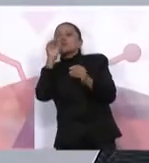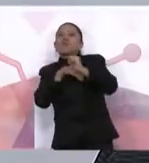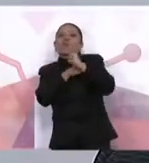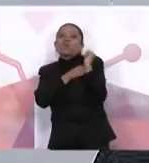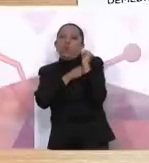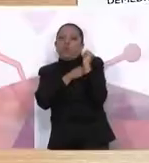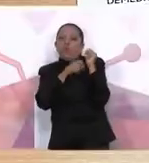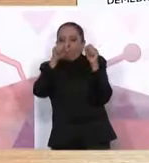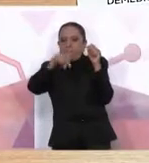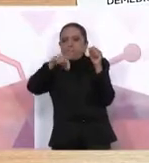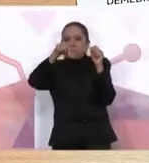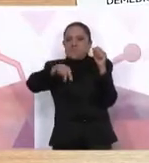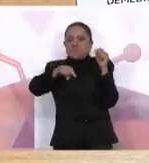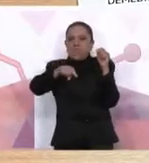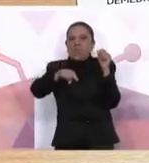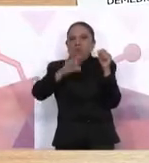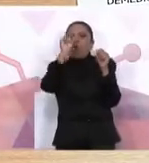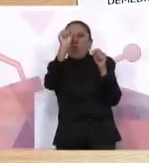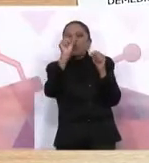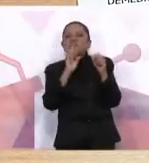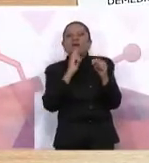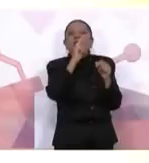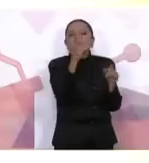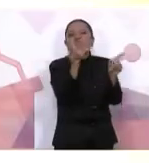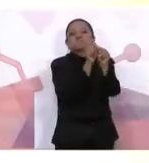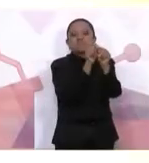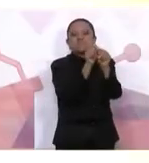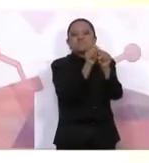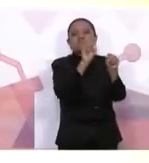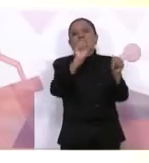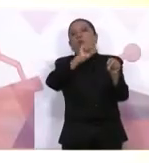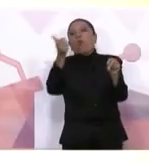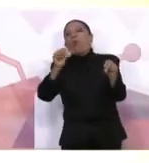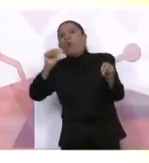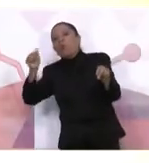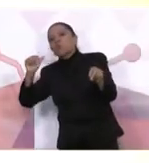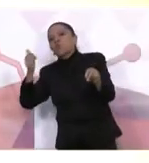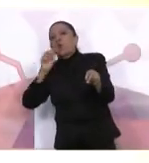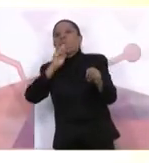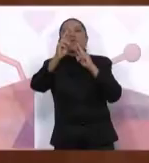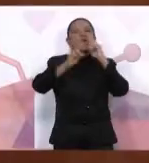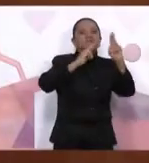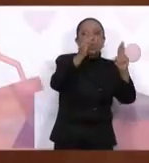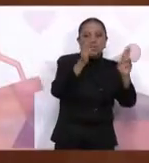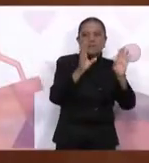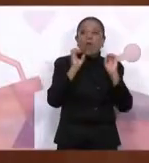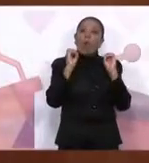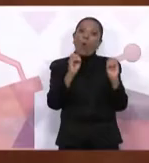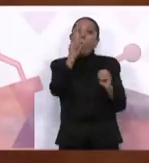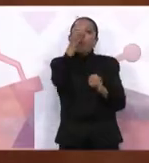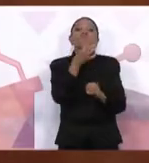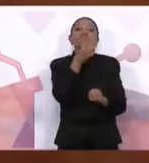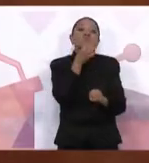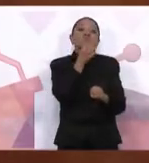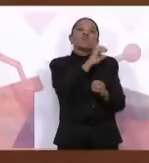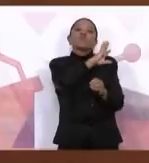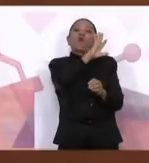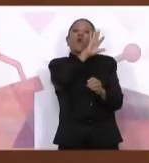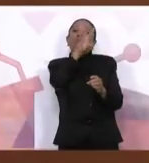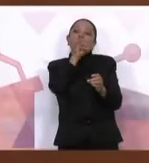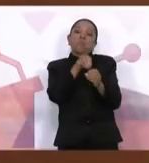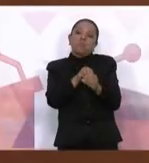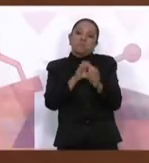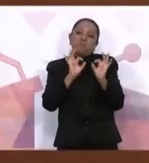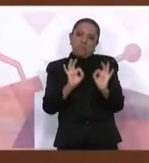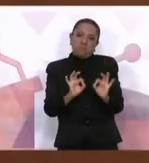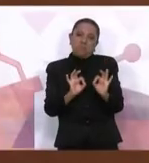segmento si pueden agotar los y gustan en una sola oportunidad su minuto completo o responder en 10 15 y queda salvo y volver a